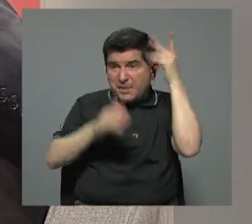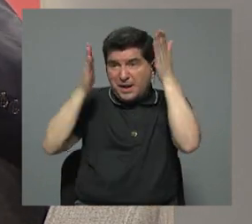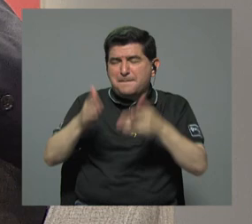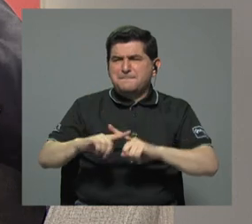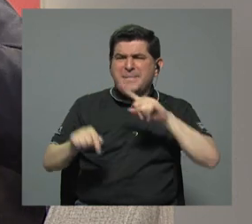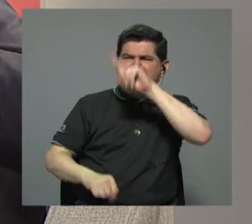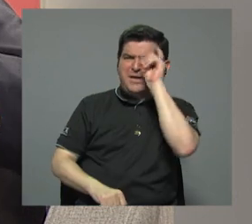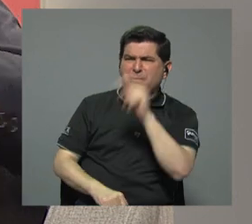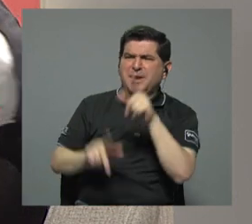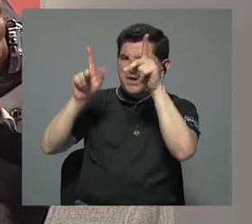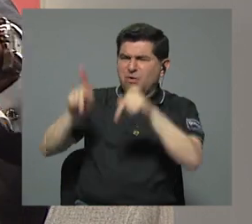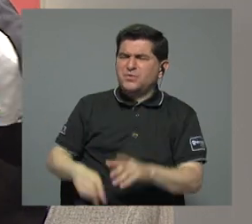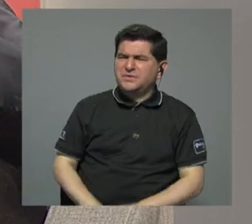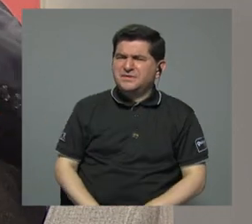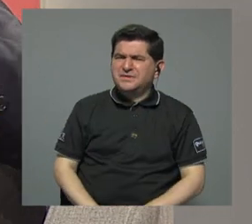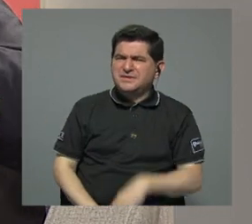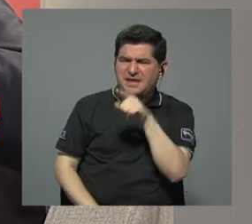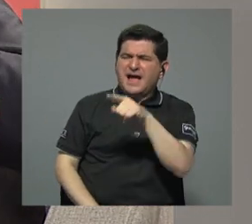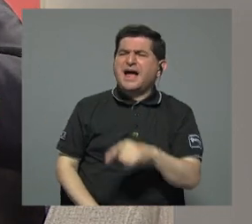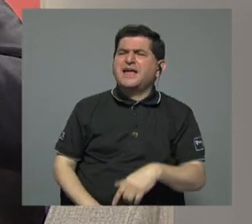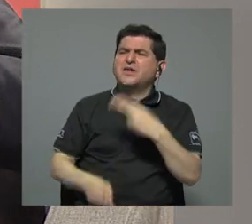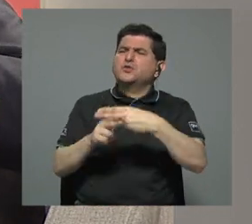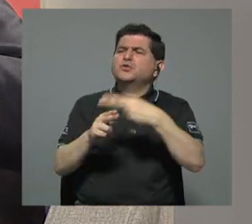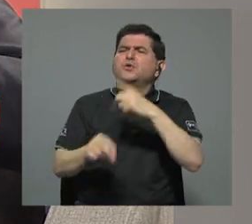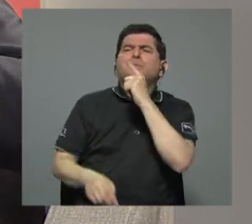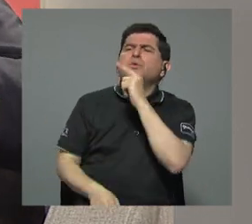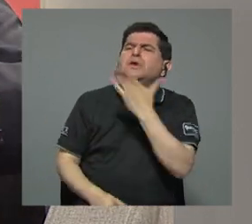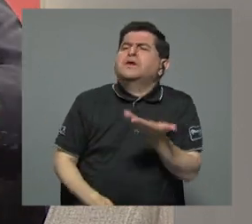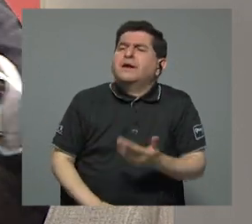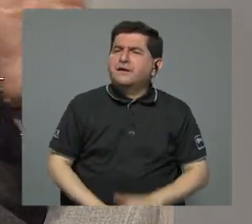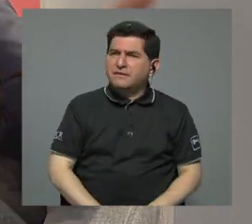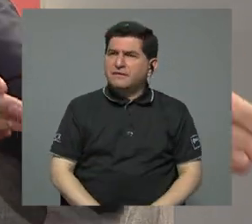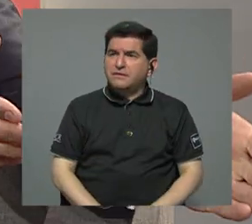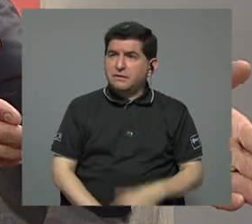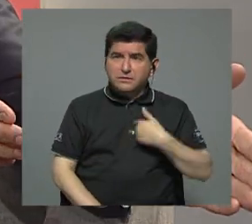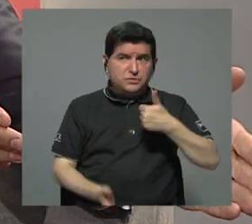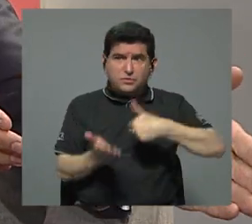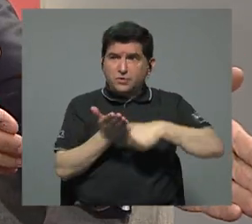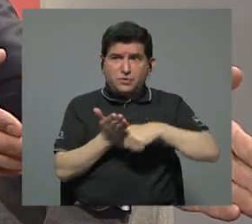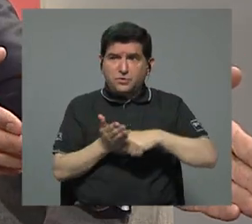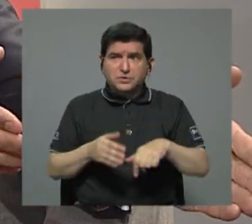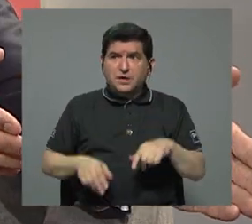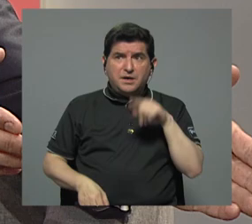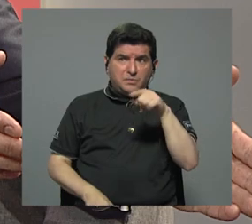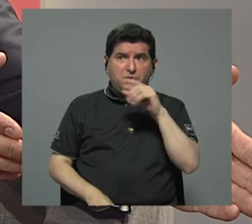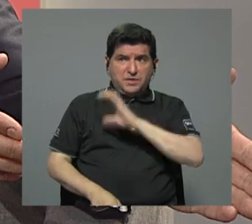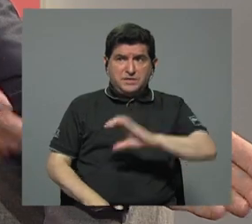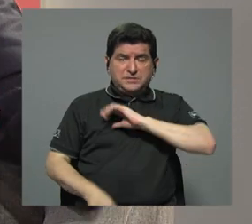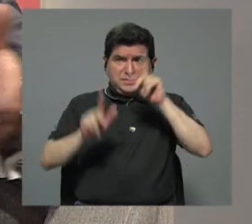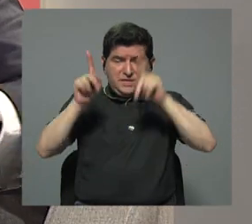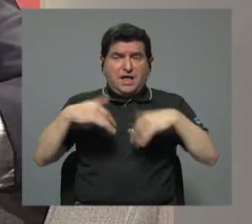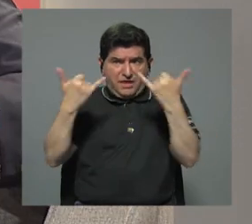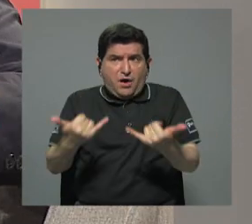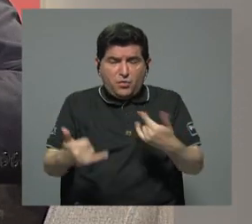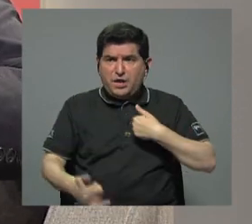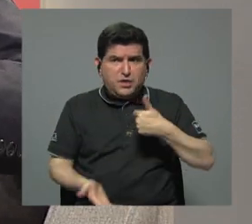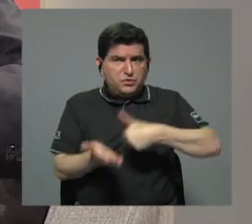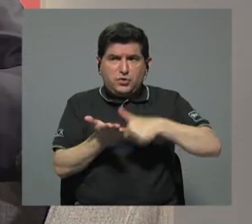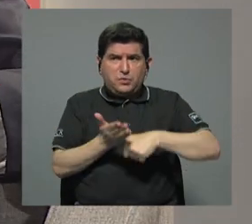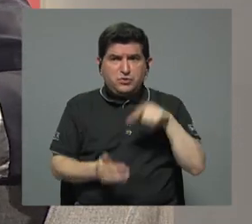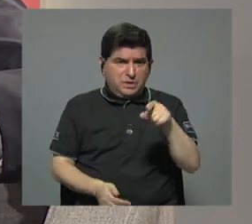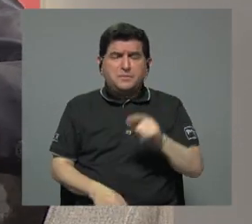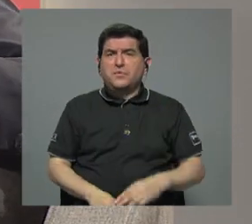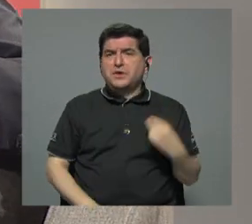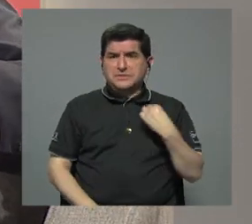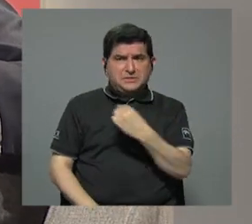la pregunta que sean las gentes que hayan comprado estos políticos yo no votado por este que por esta calidad de gente que está ahí yo no voté por este regidor